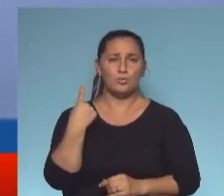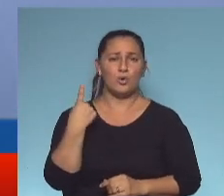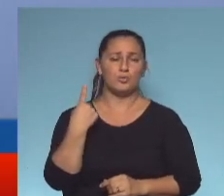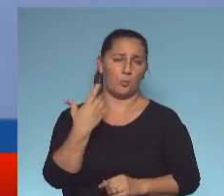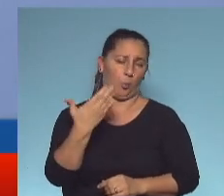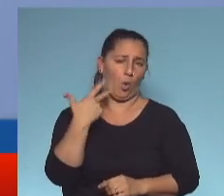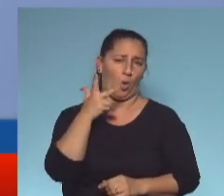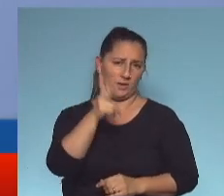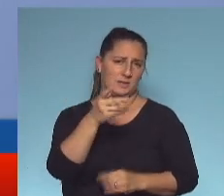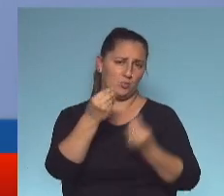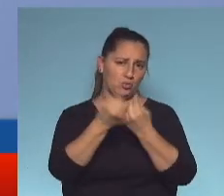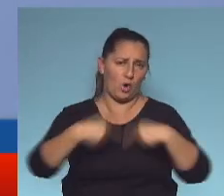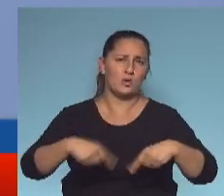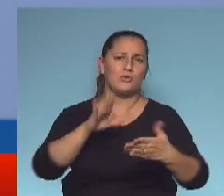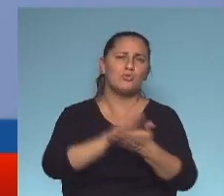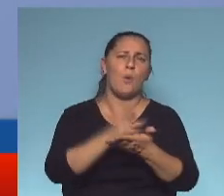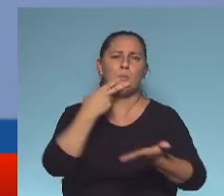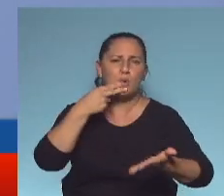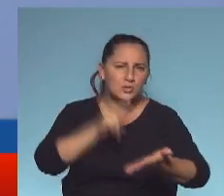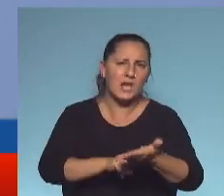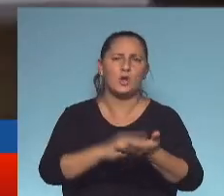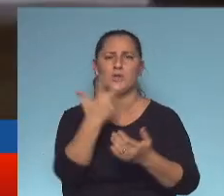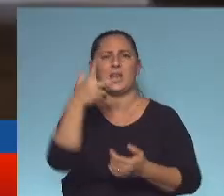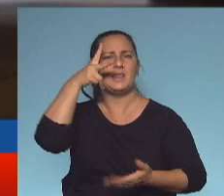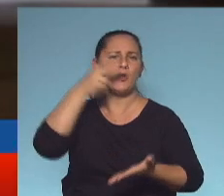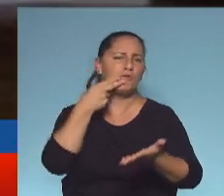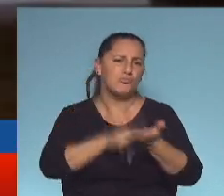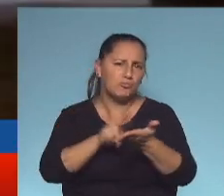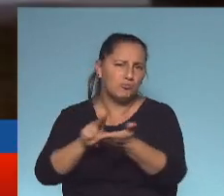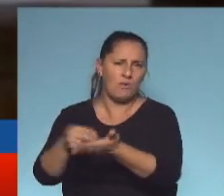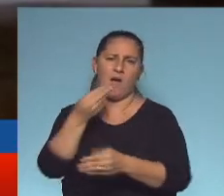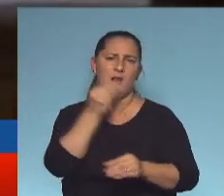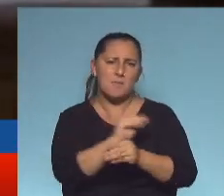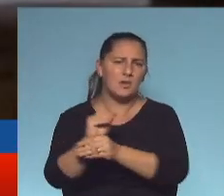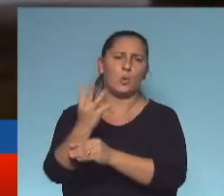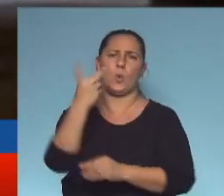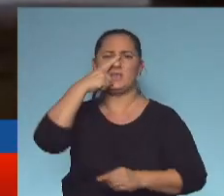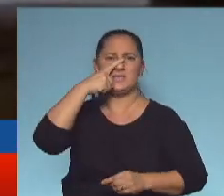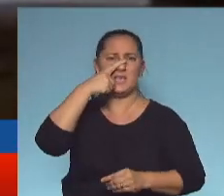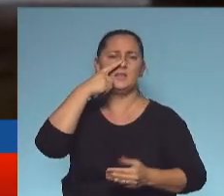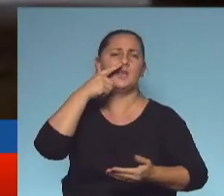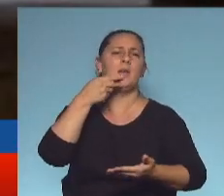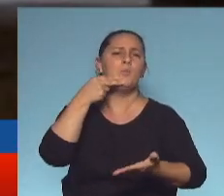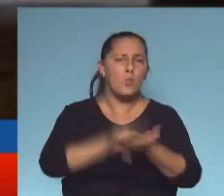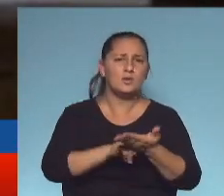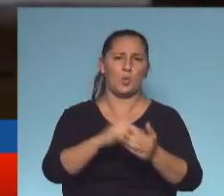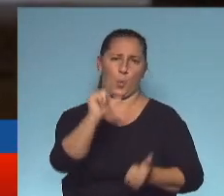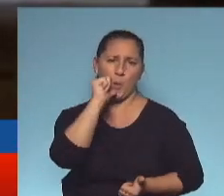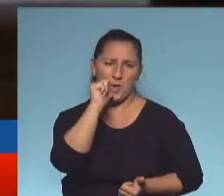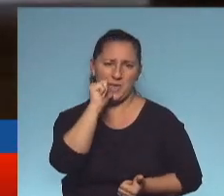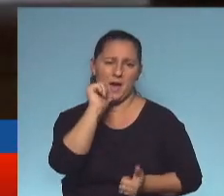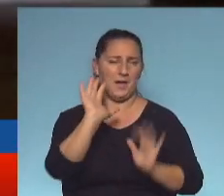decir muchas cosas sobre la política tributaria, 38% de impuestos sobre los alimentos, 47% sobre las bebidas, pero